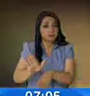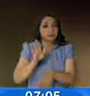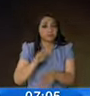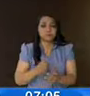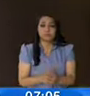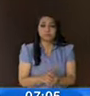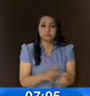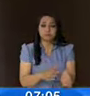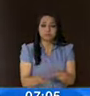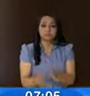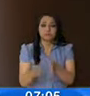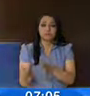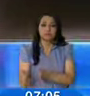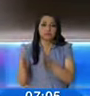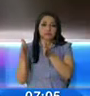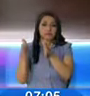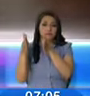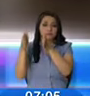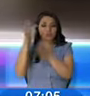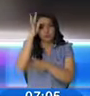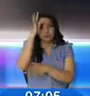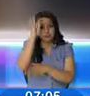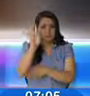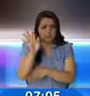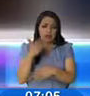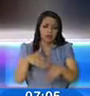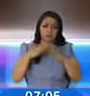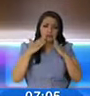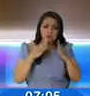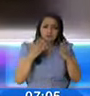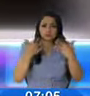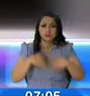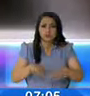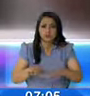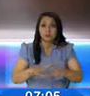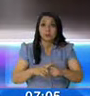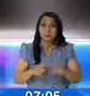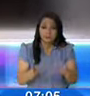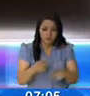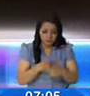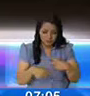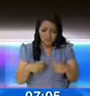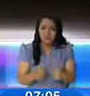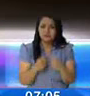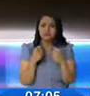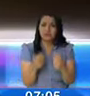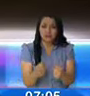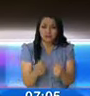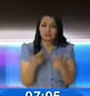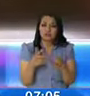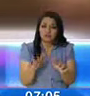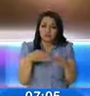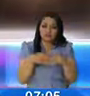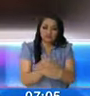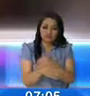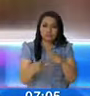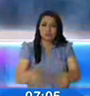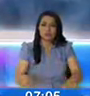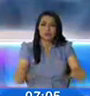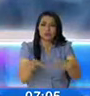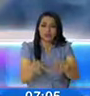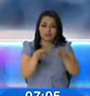llevados hasta el hospital Isidro Ayora. Ahí les brindaron atención. Su condición es crítica. Pudimos ingresar hasta la sala de